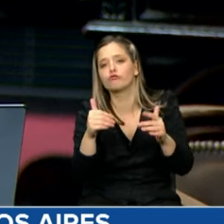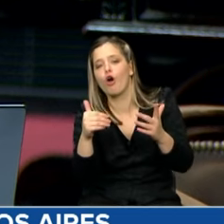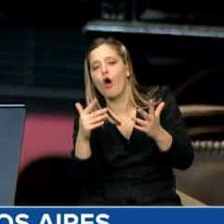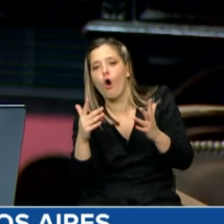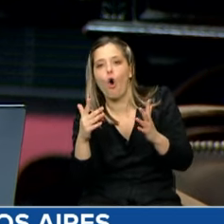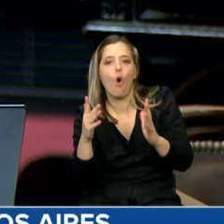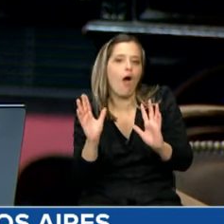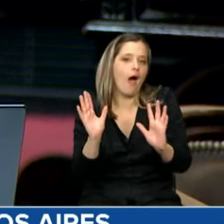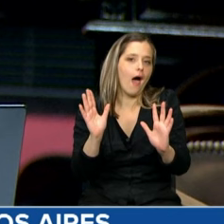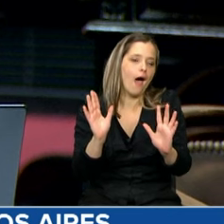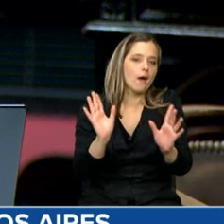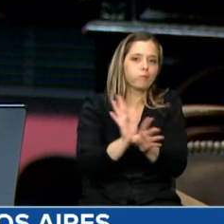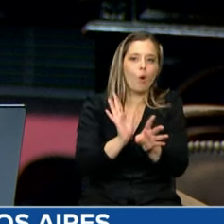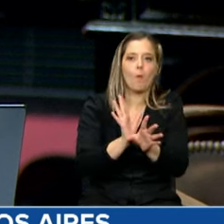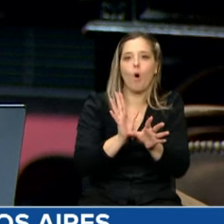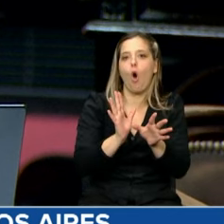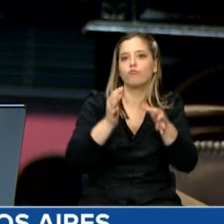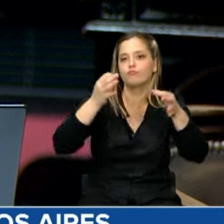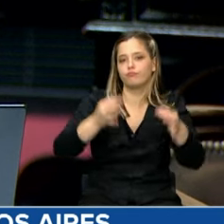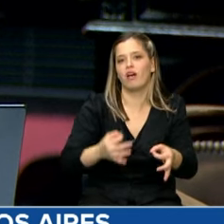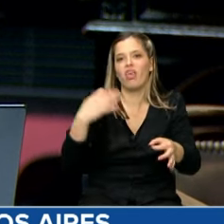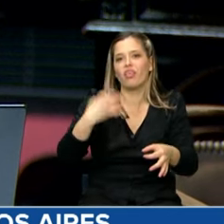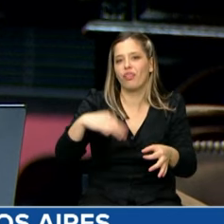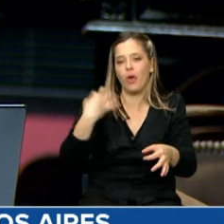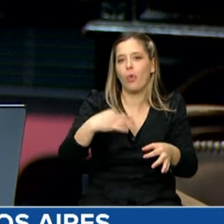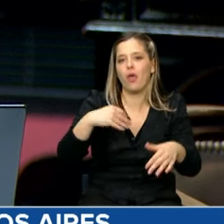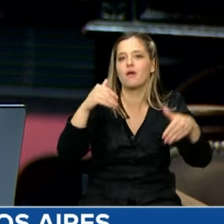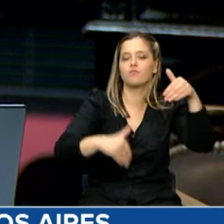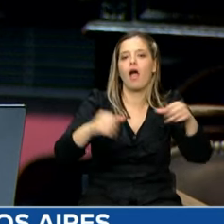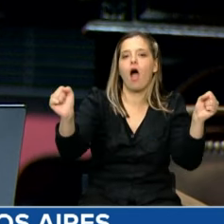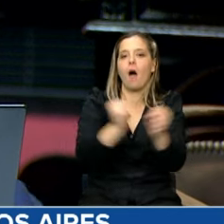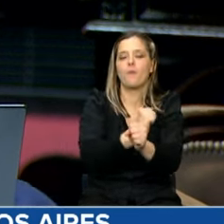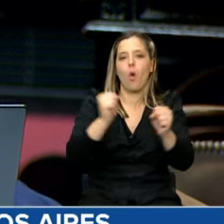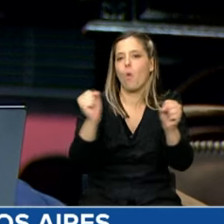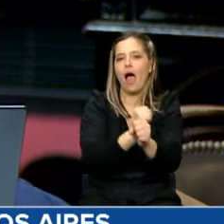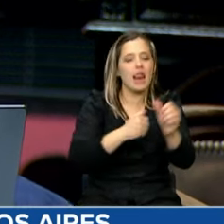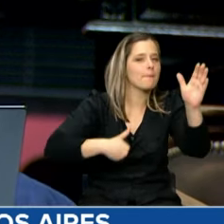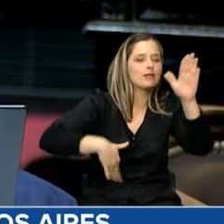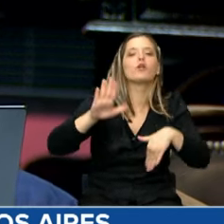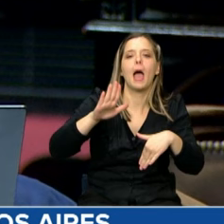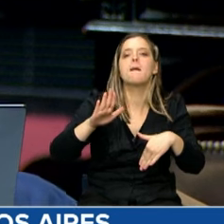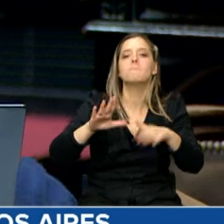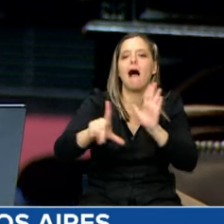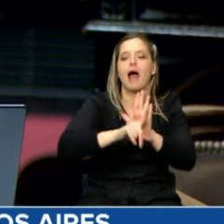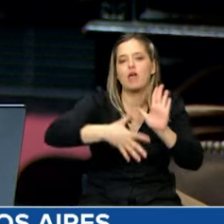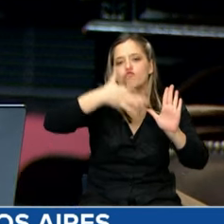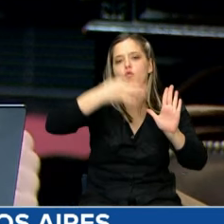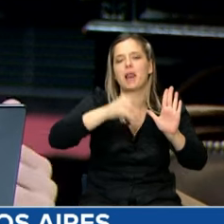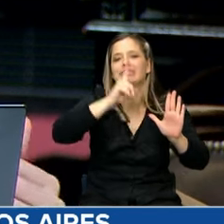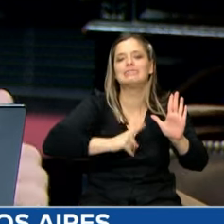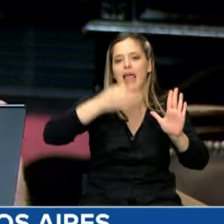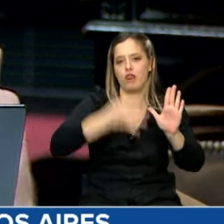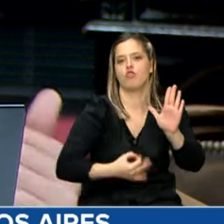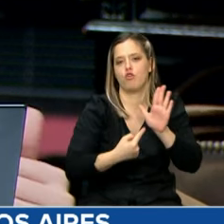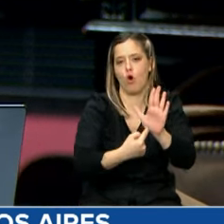inversores nos tomen con seriedad tendría que salir por una amplia mayoría después de un debate serio y riguroso que no